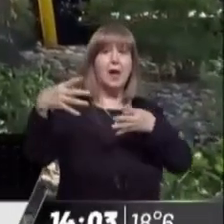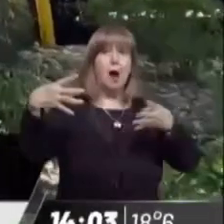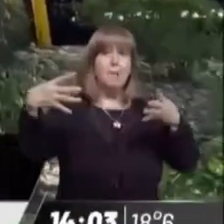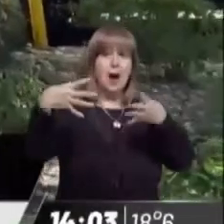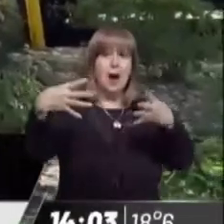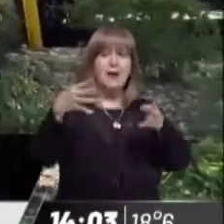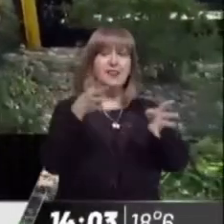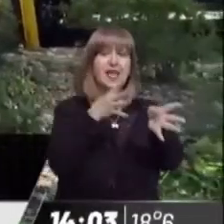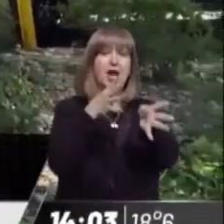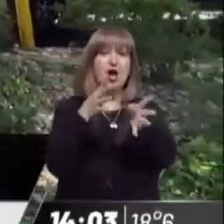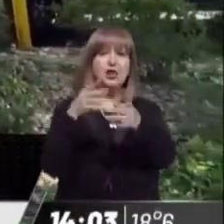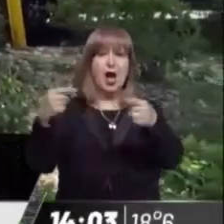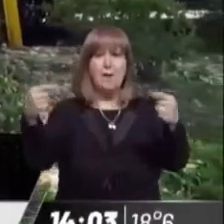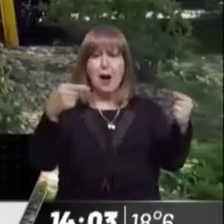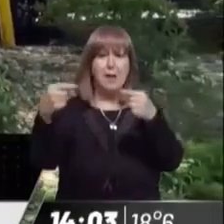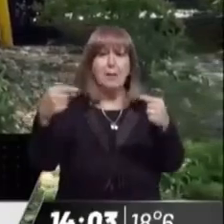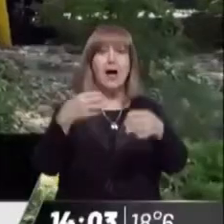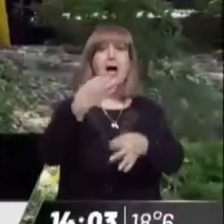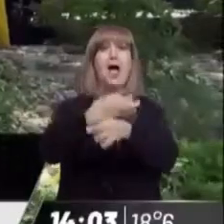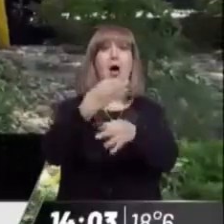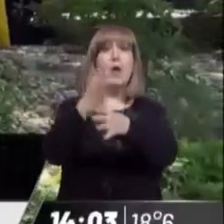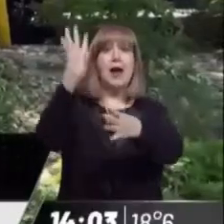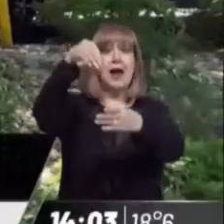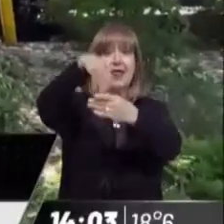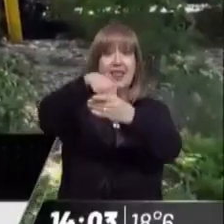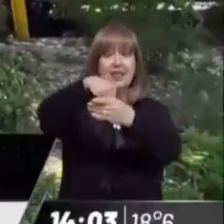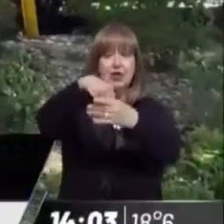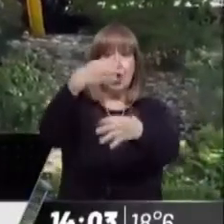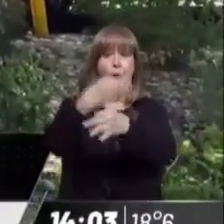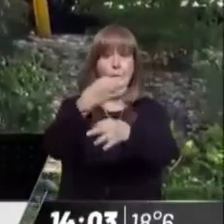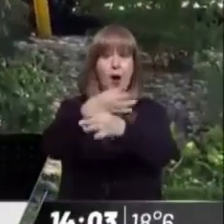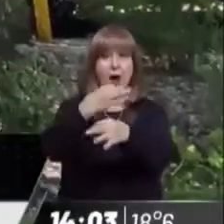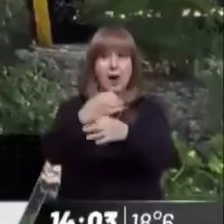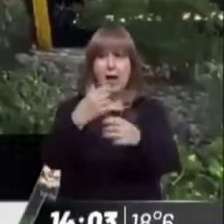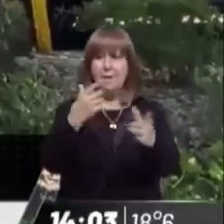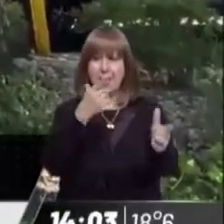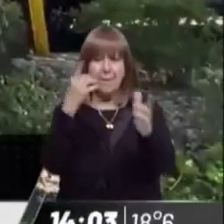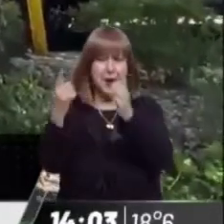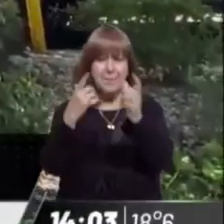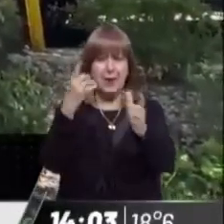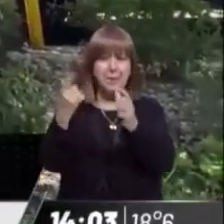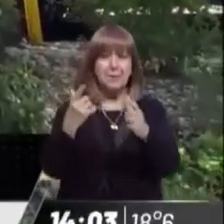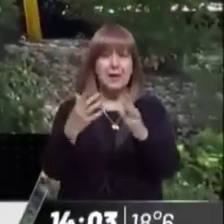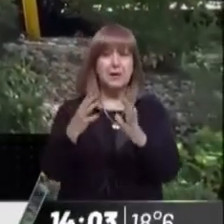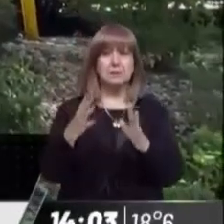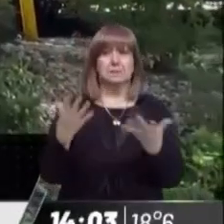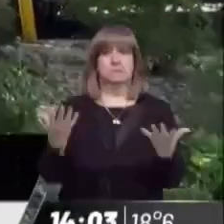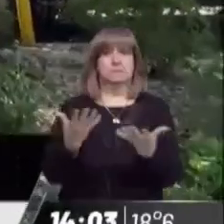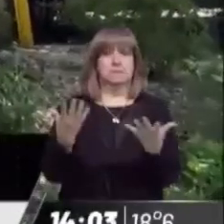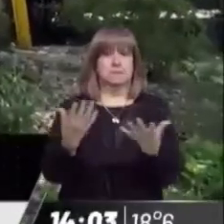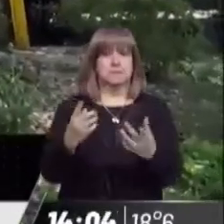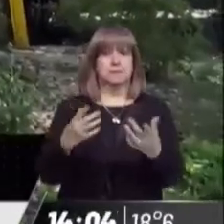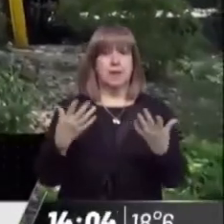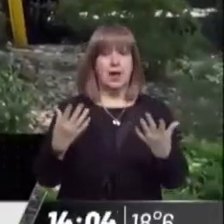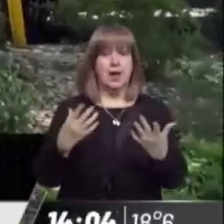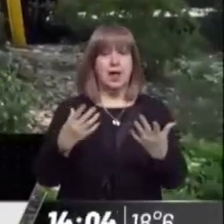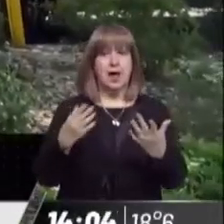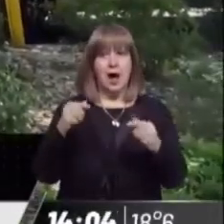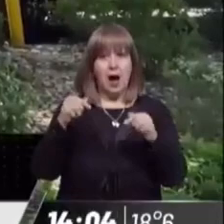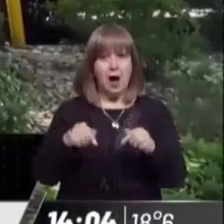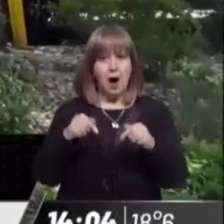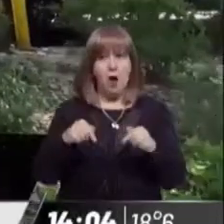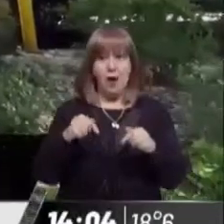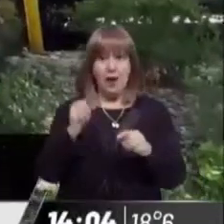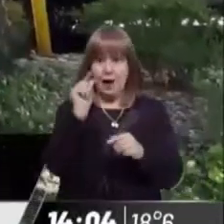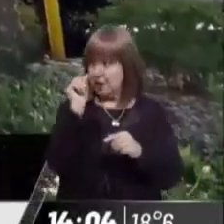el peor tiroteo en una escuela en lo que va del año en todos los Estados Unidos bueno acaba de